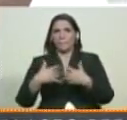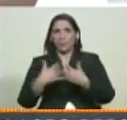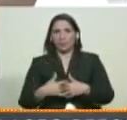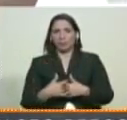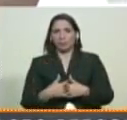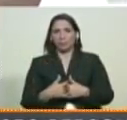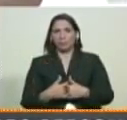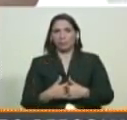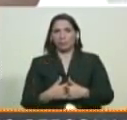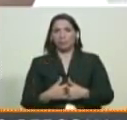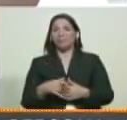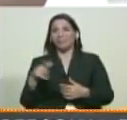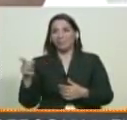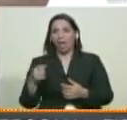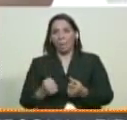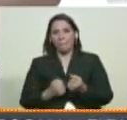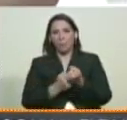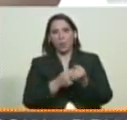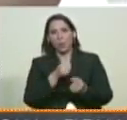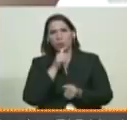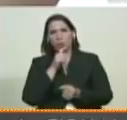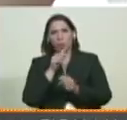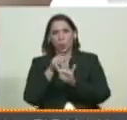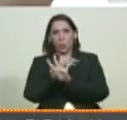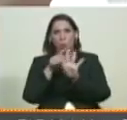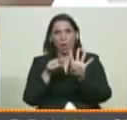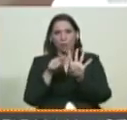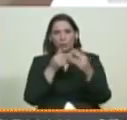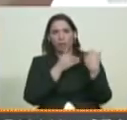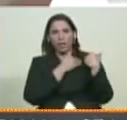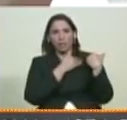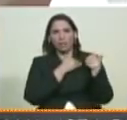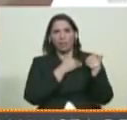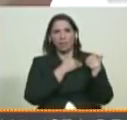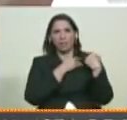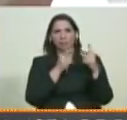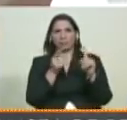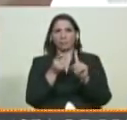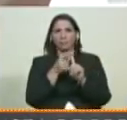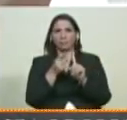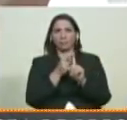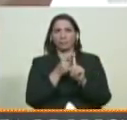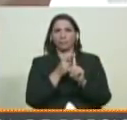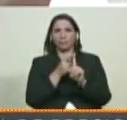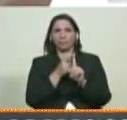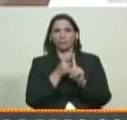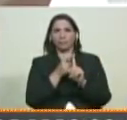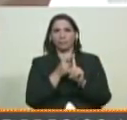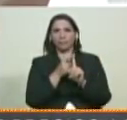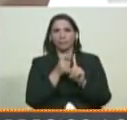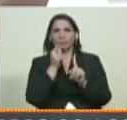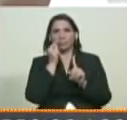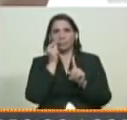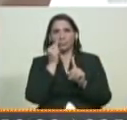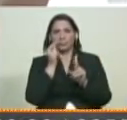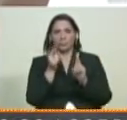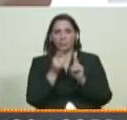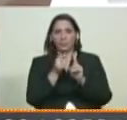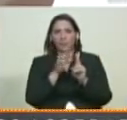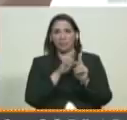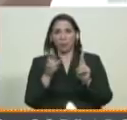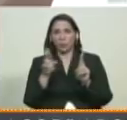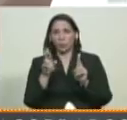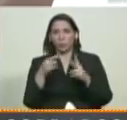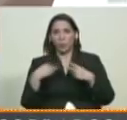la complicidad, vean ustedes, de 4 gerentes: el gerente general, el gerente de recursos humanos,